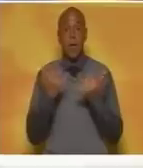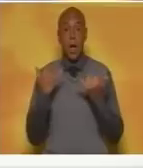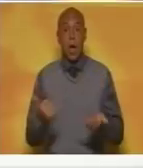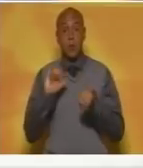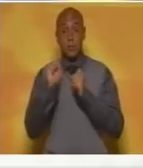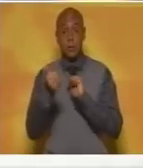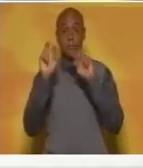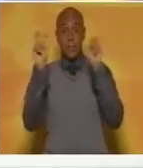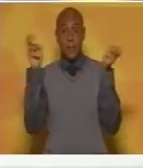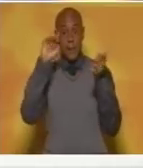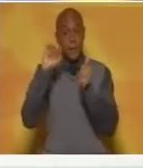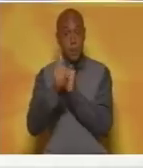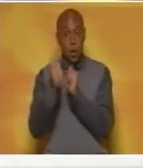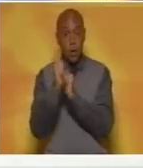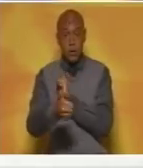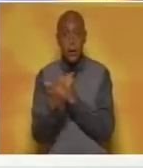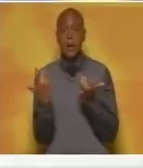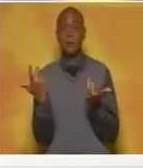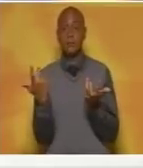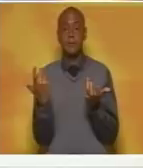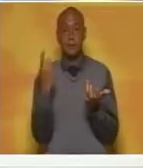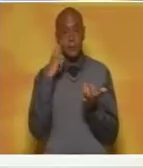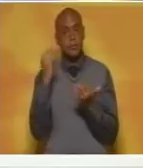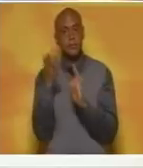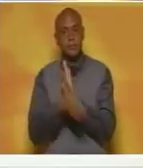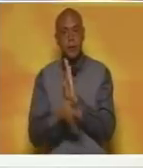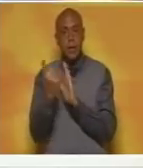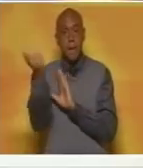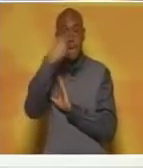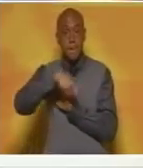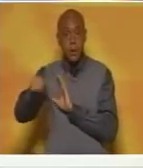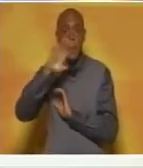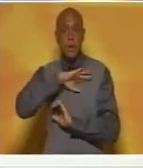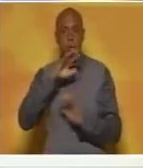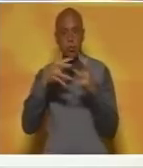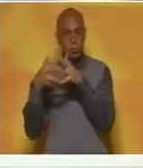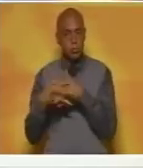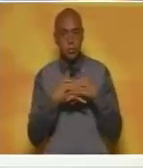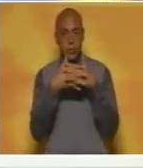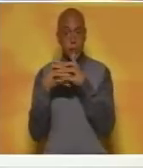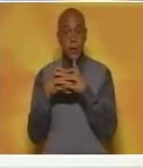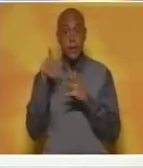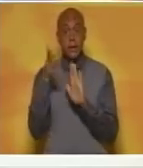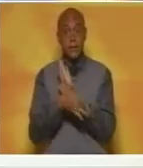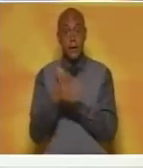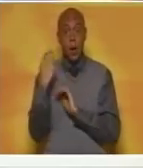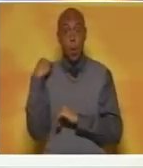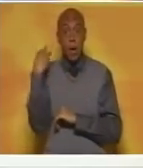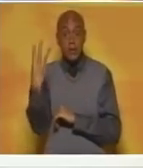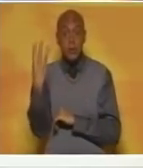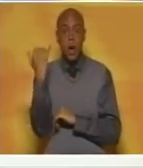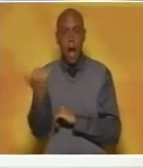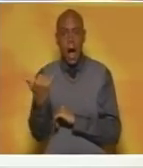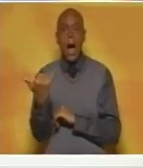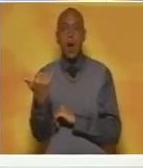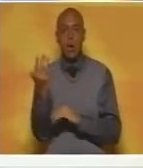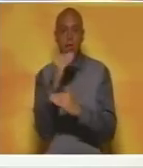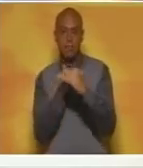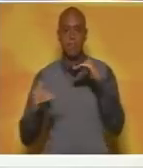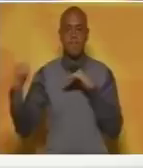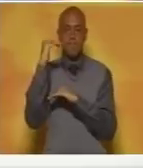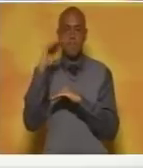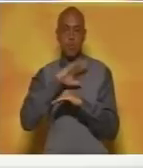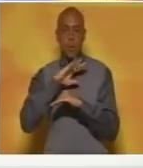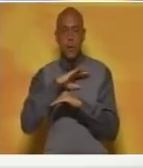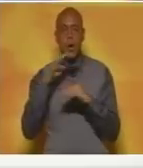Amigos, comenzamos las noticias deportivas. Vamos a hacerlo con béisbol de grandes ligas. Y es que Washington escribe su nombre en la historia de la